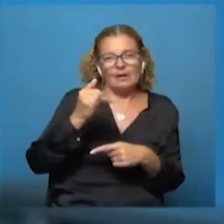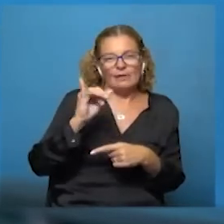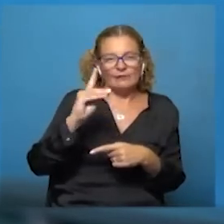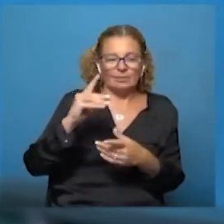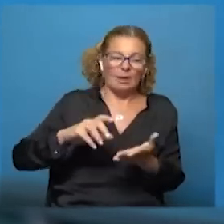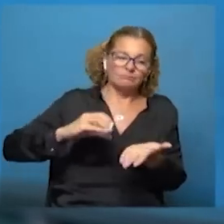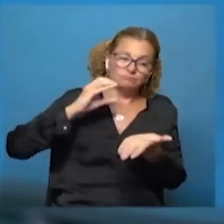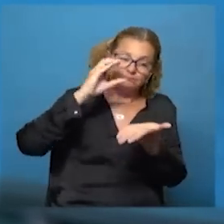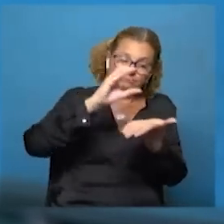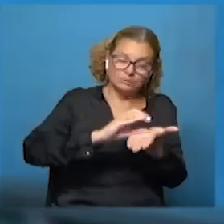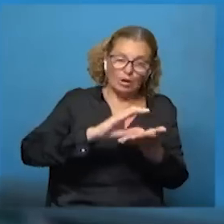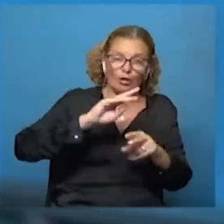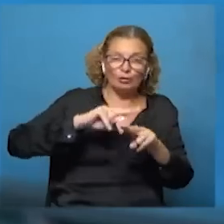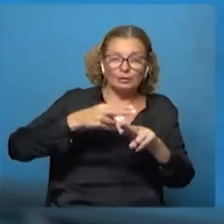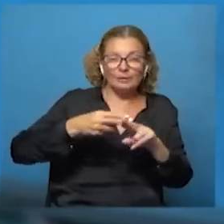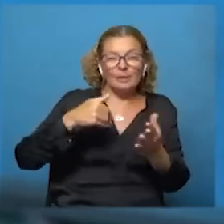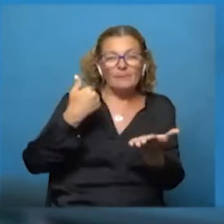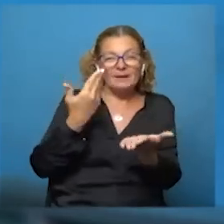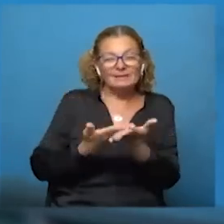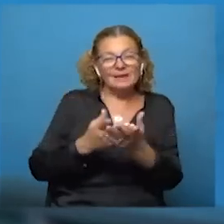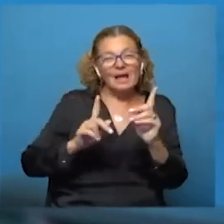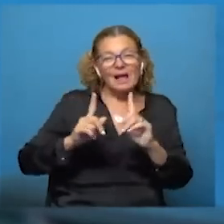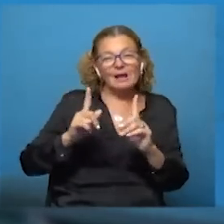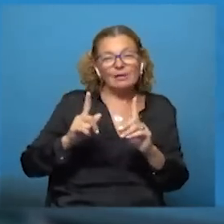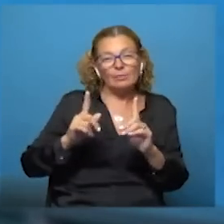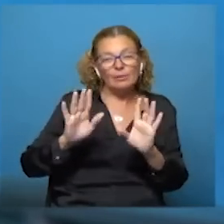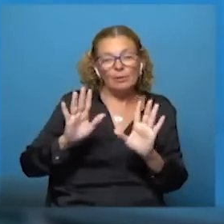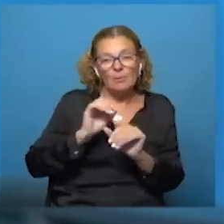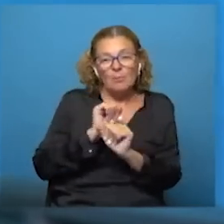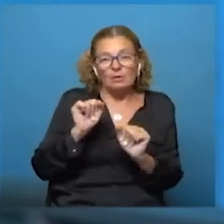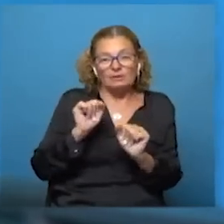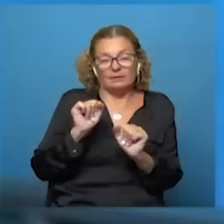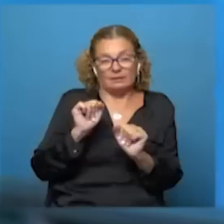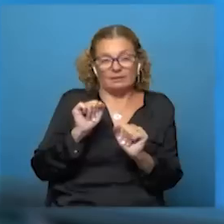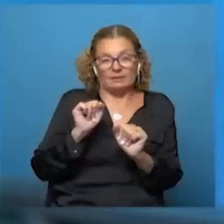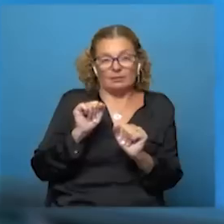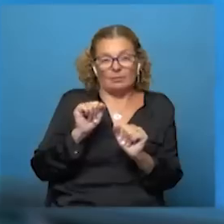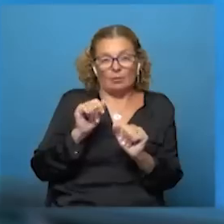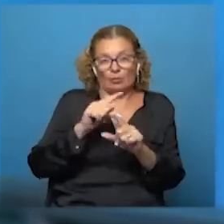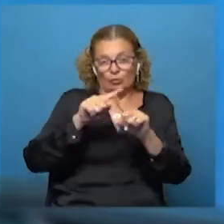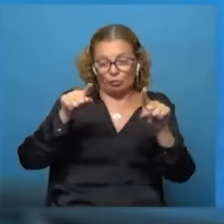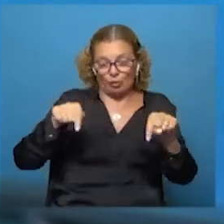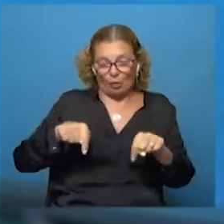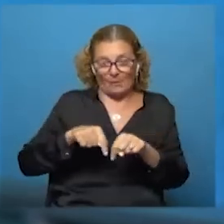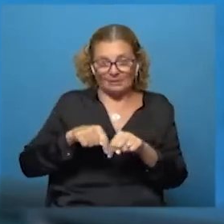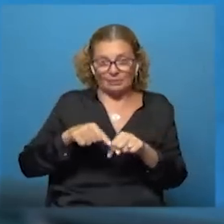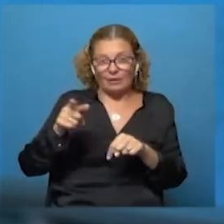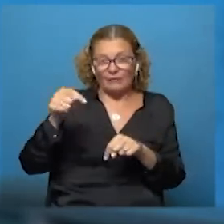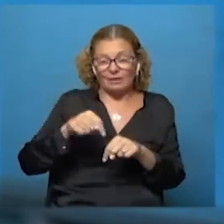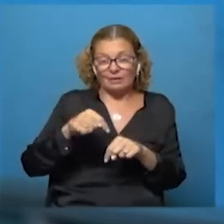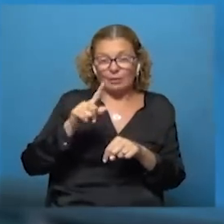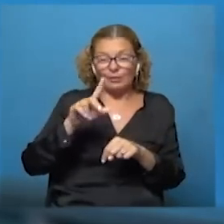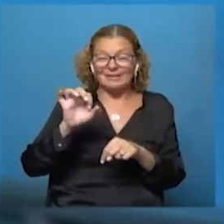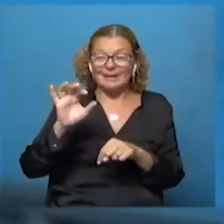y plantear una propuesta concreta Pero puede ser un paper puede ser un documento que viene determinado lugar que te dice que